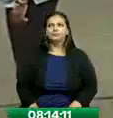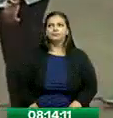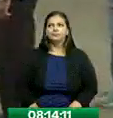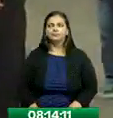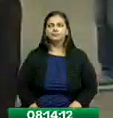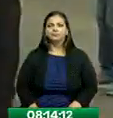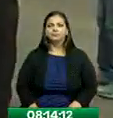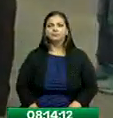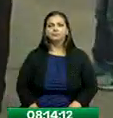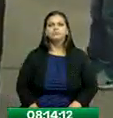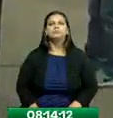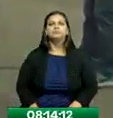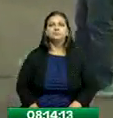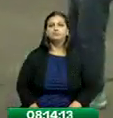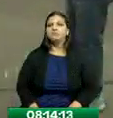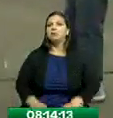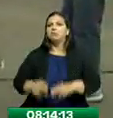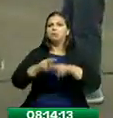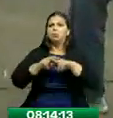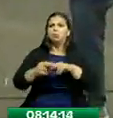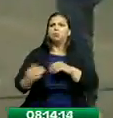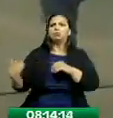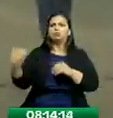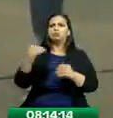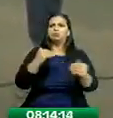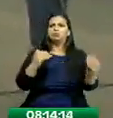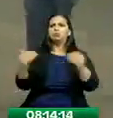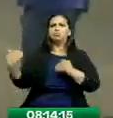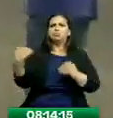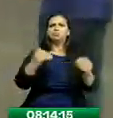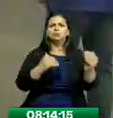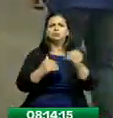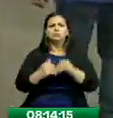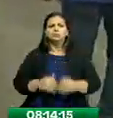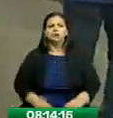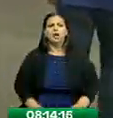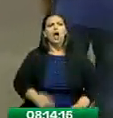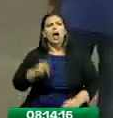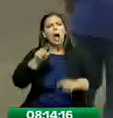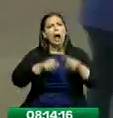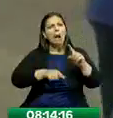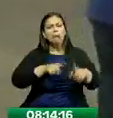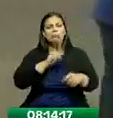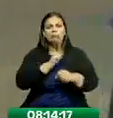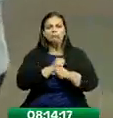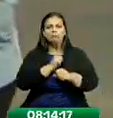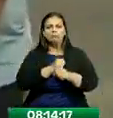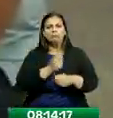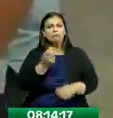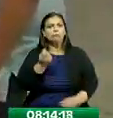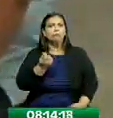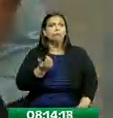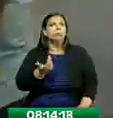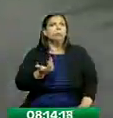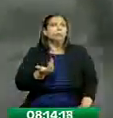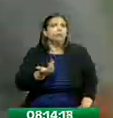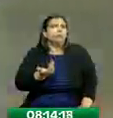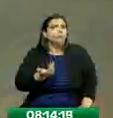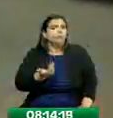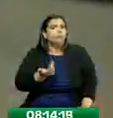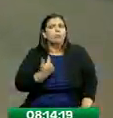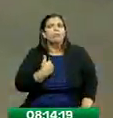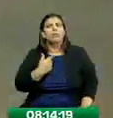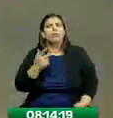Calicuchima, donde están llegando más unidades a esta hora de la mañana. Unos se han dirigido a trabajar porque no hay transportación